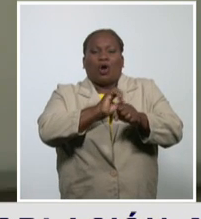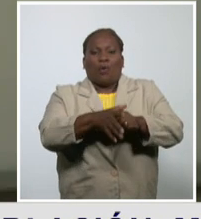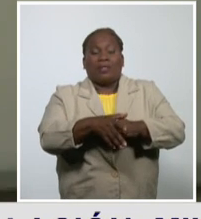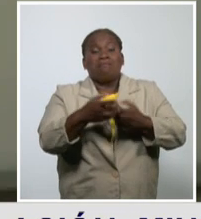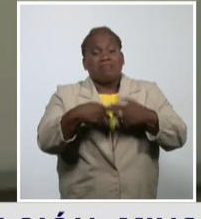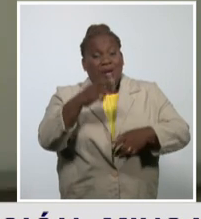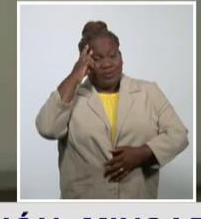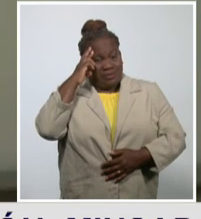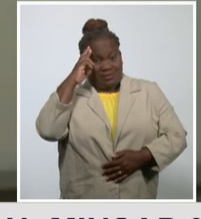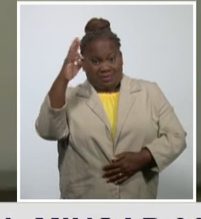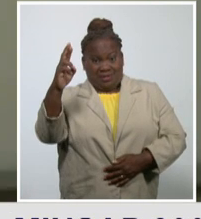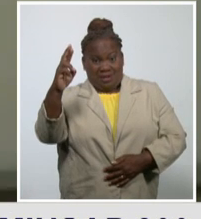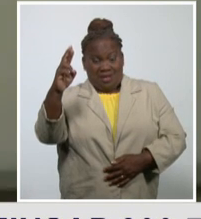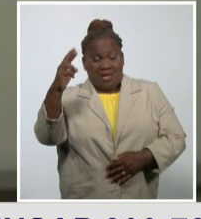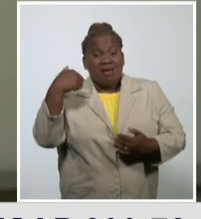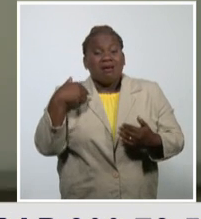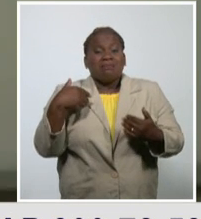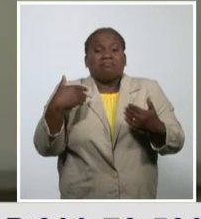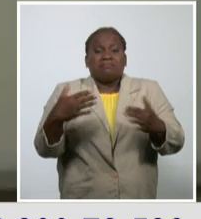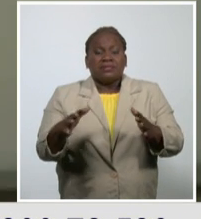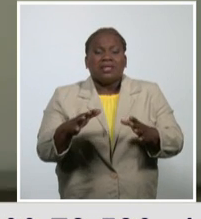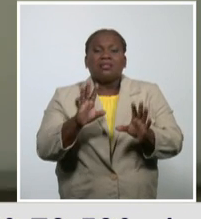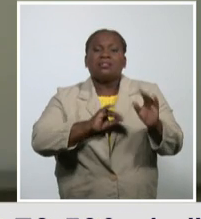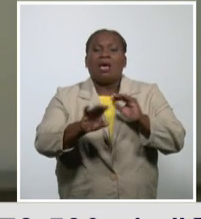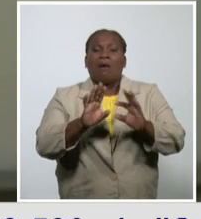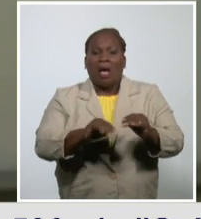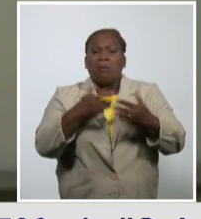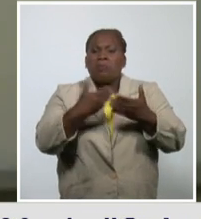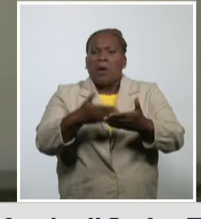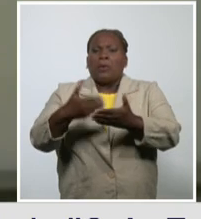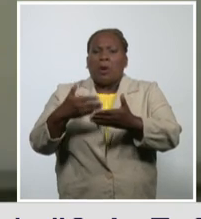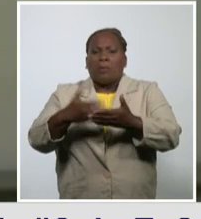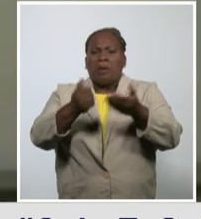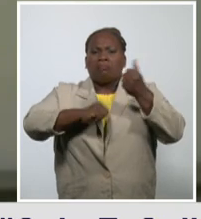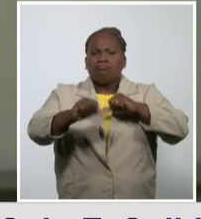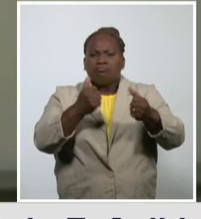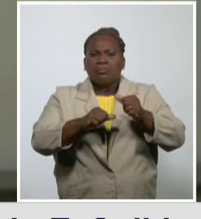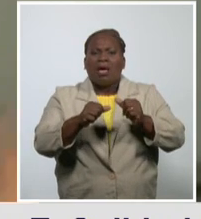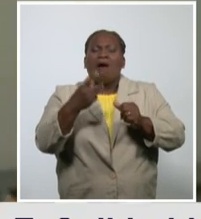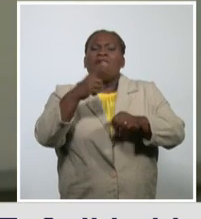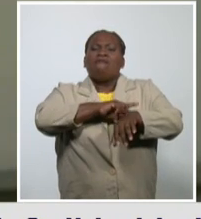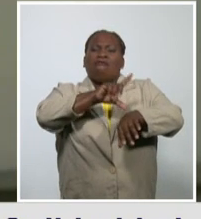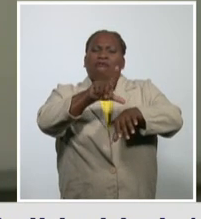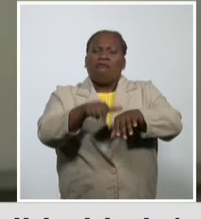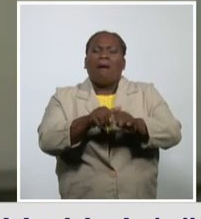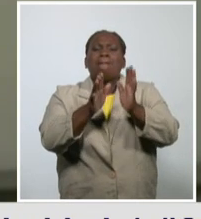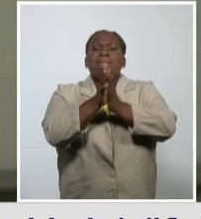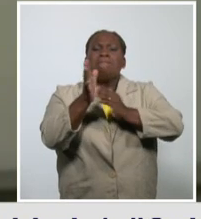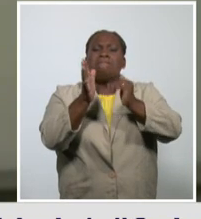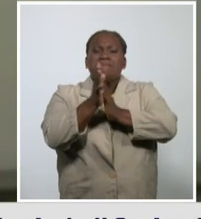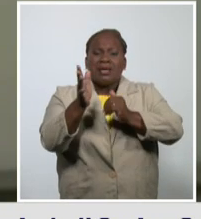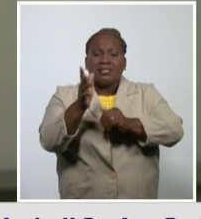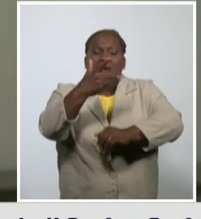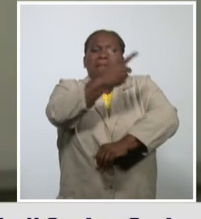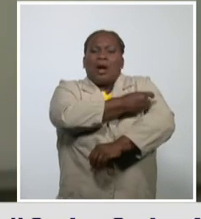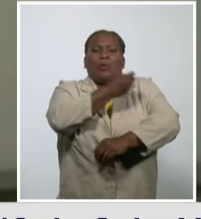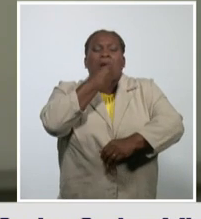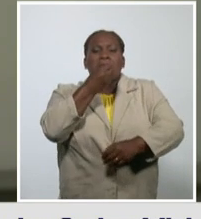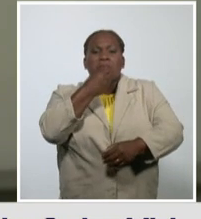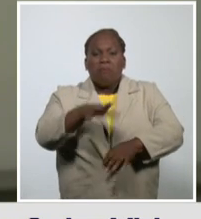recordar que a pesar de que se haya comenzado con los ensayos clínicos, pasarán meses hasta que la vacuna supere todas las pruebas y